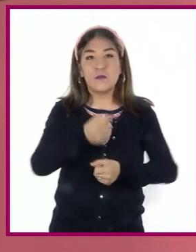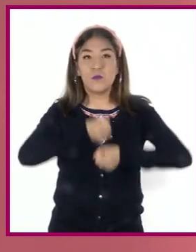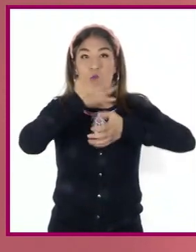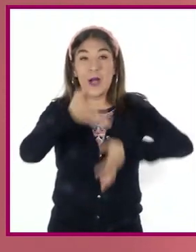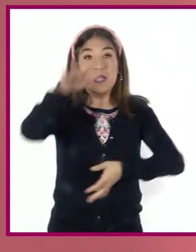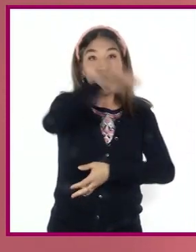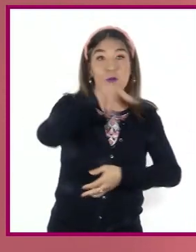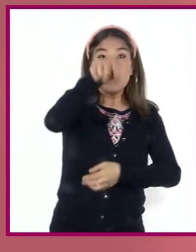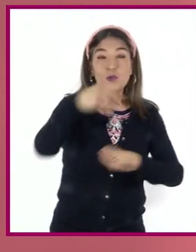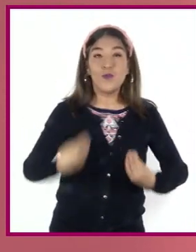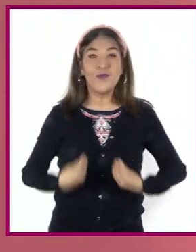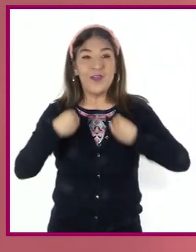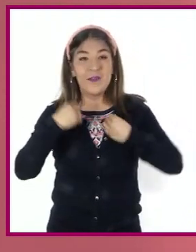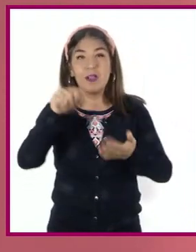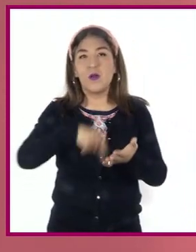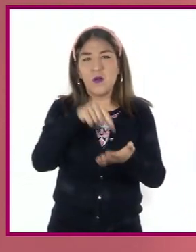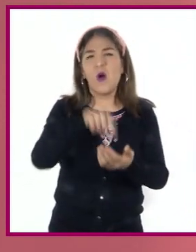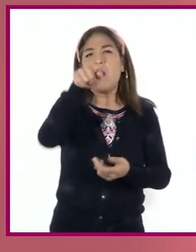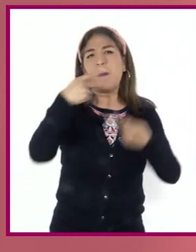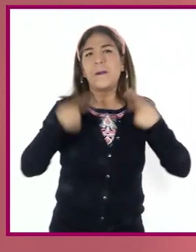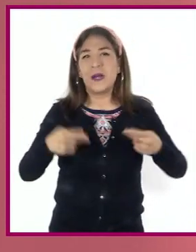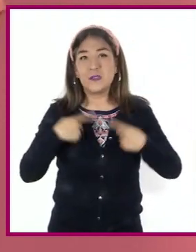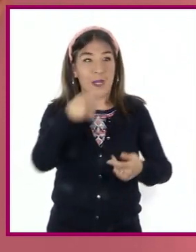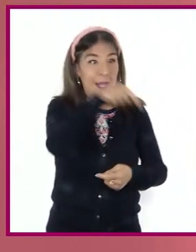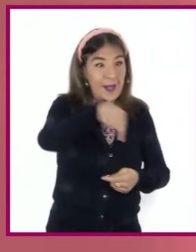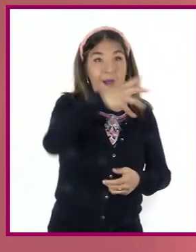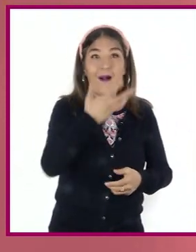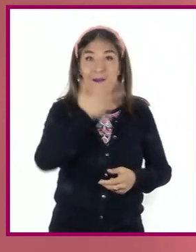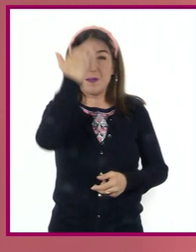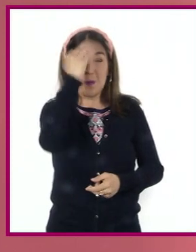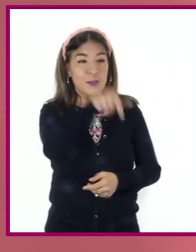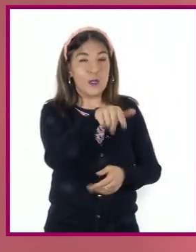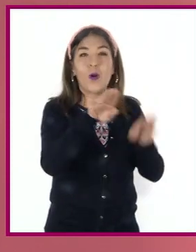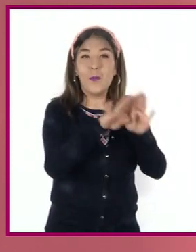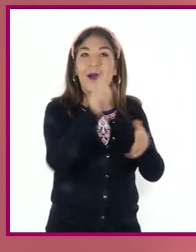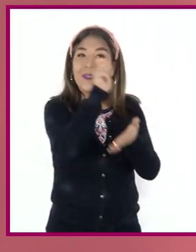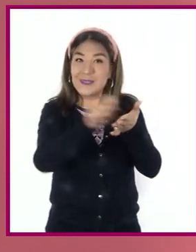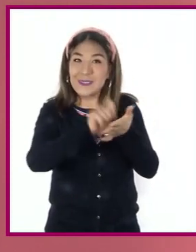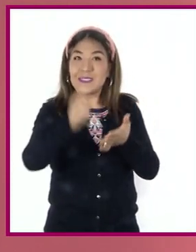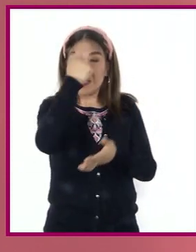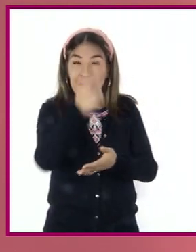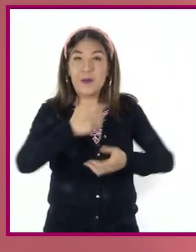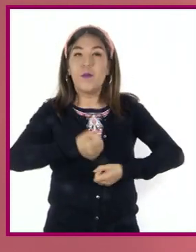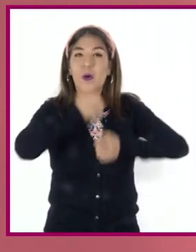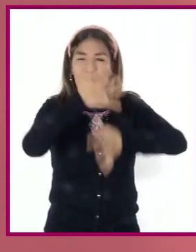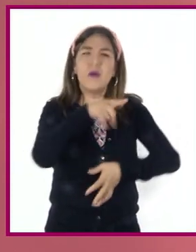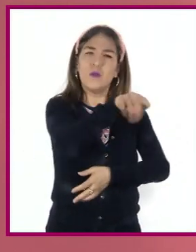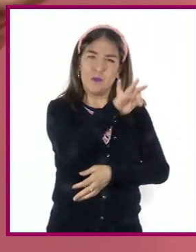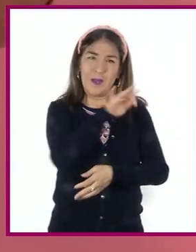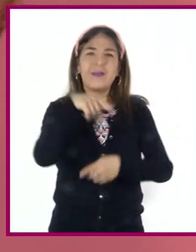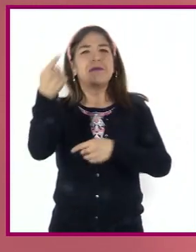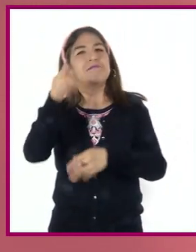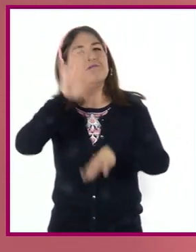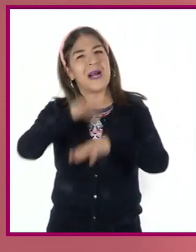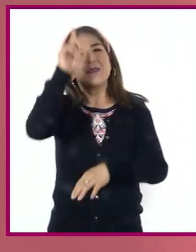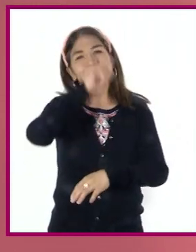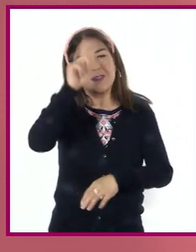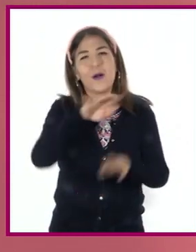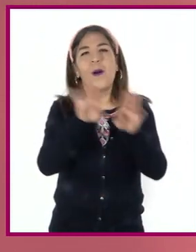formas literarias. Así es, Leslie. Empecemos a analizarlo en español. Ahí donde el